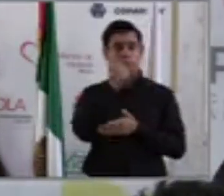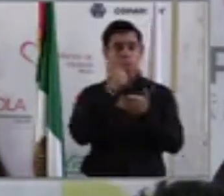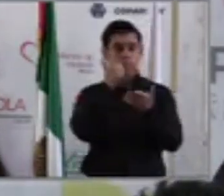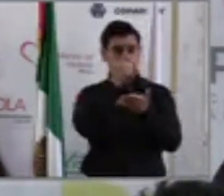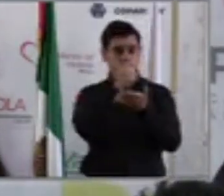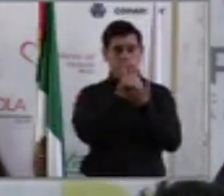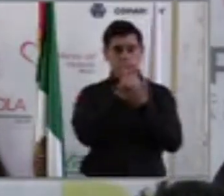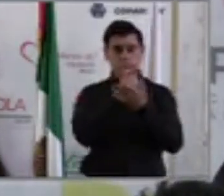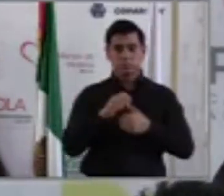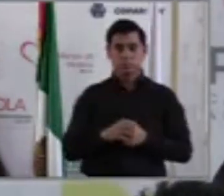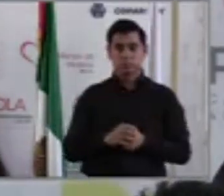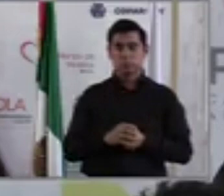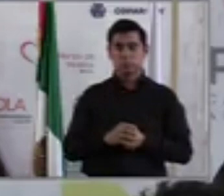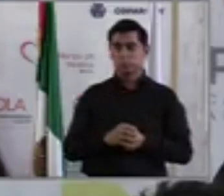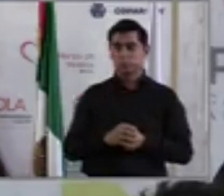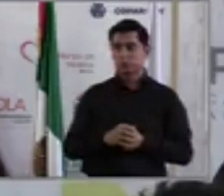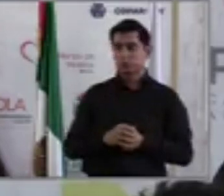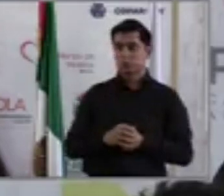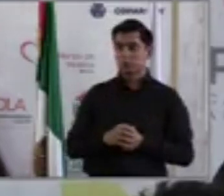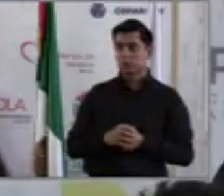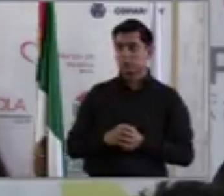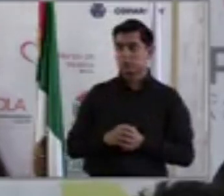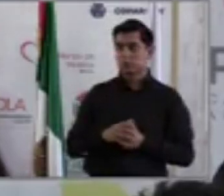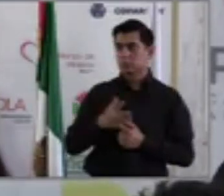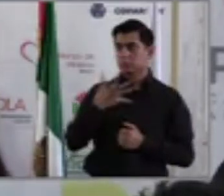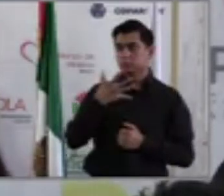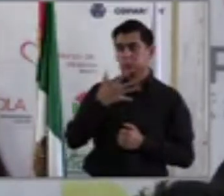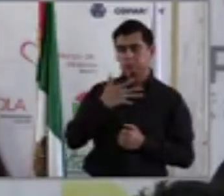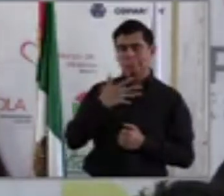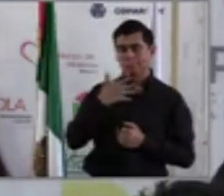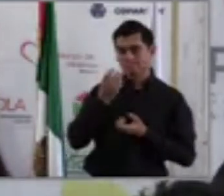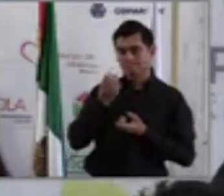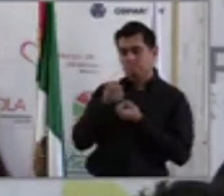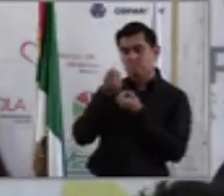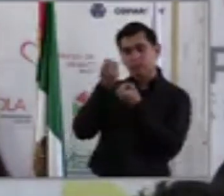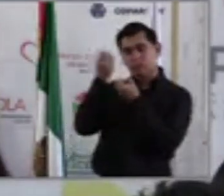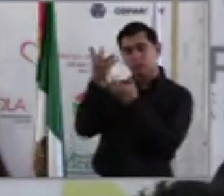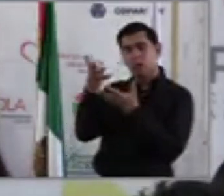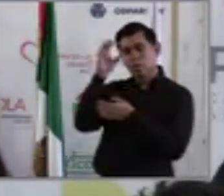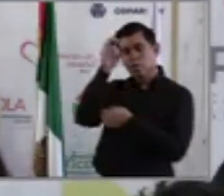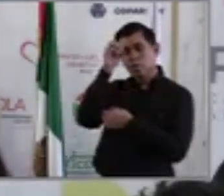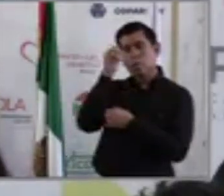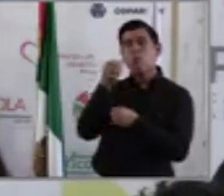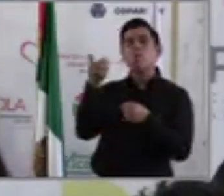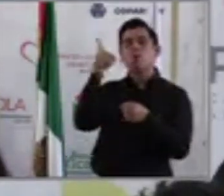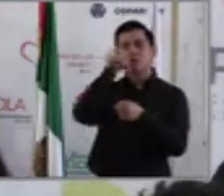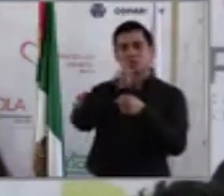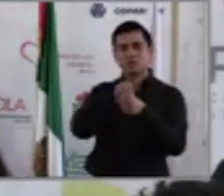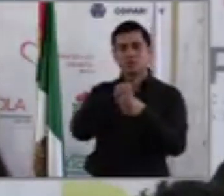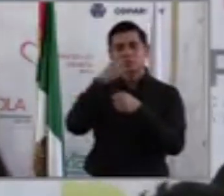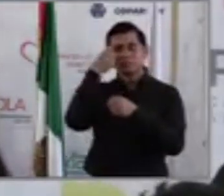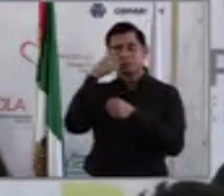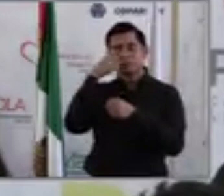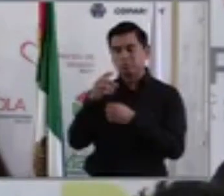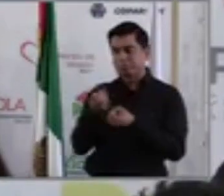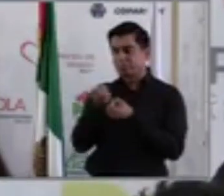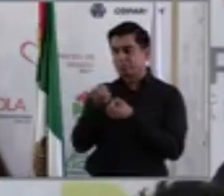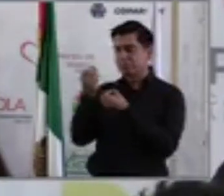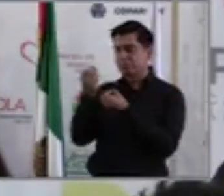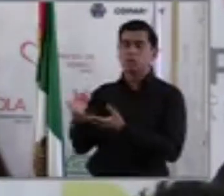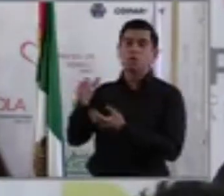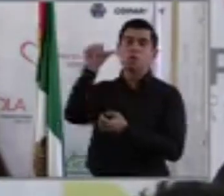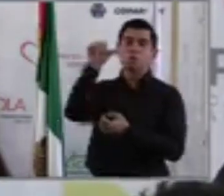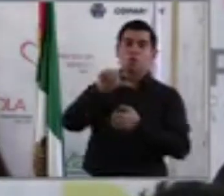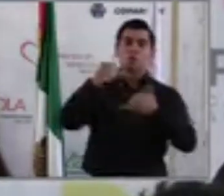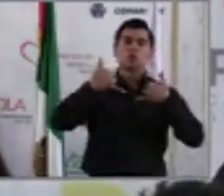actividades tiene que ver con darles oportunidades. Y miren, hoy los